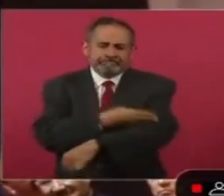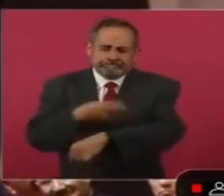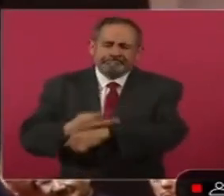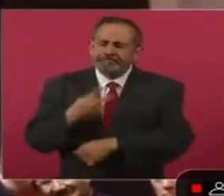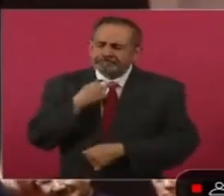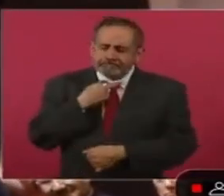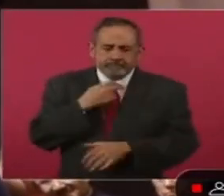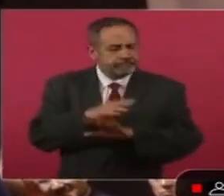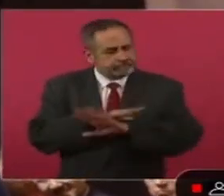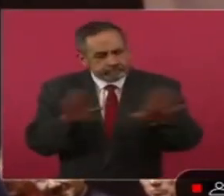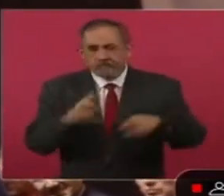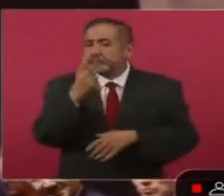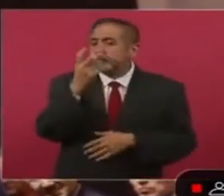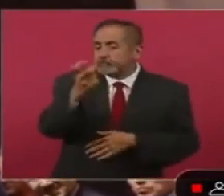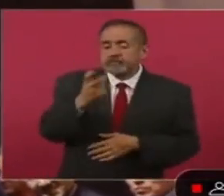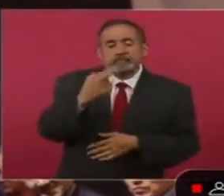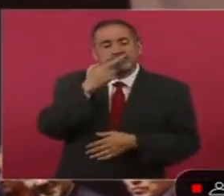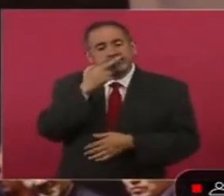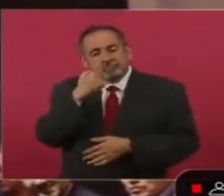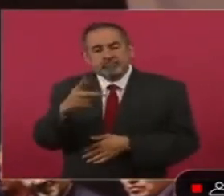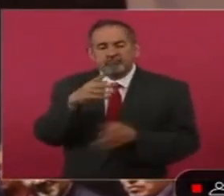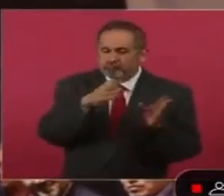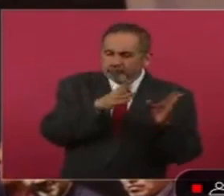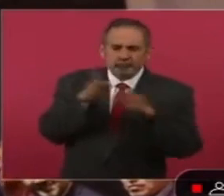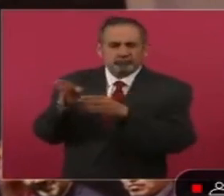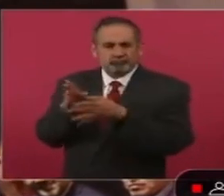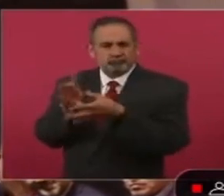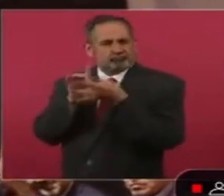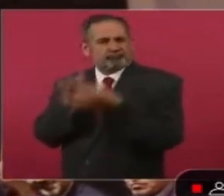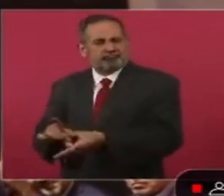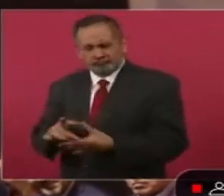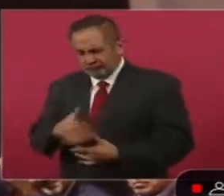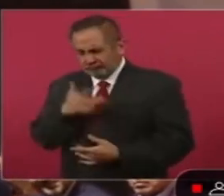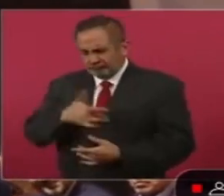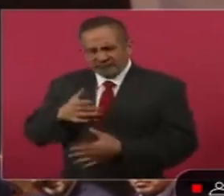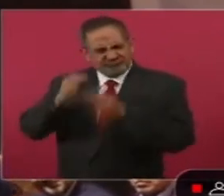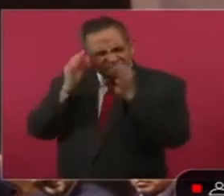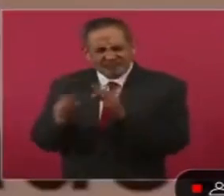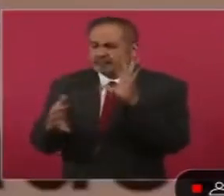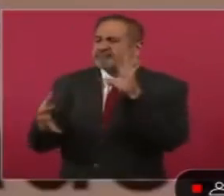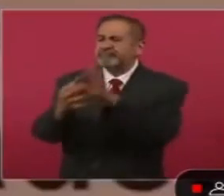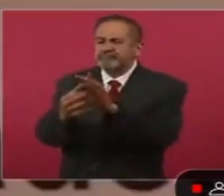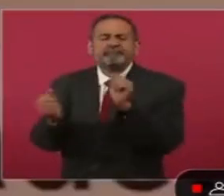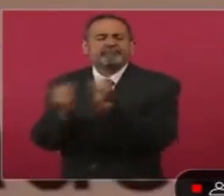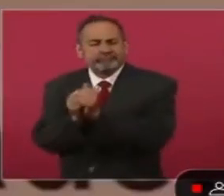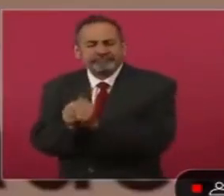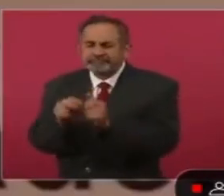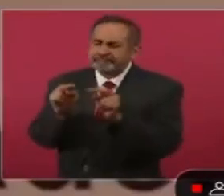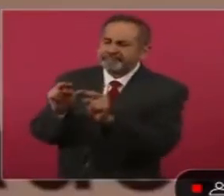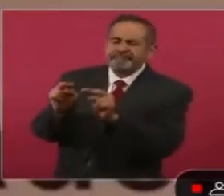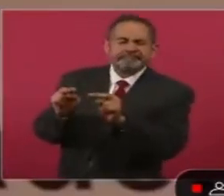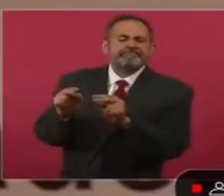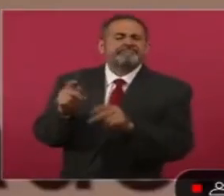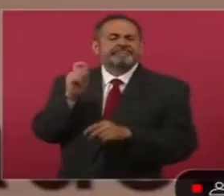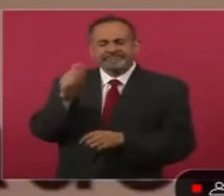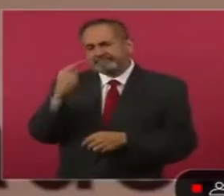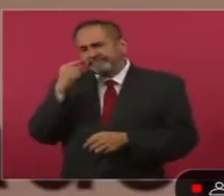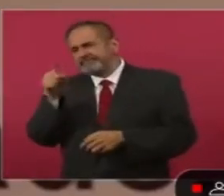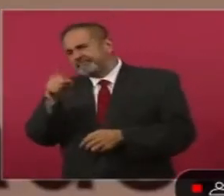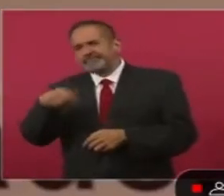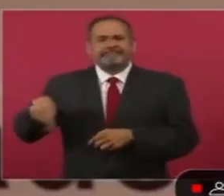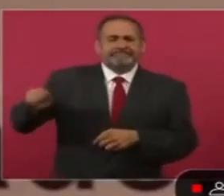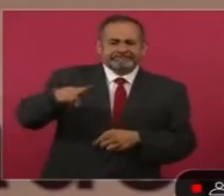lo más humano y lo más eficaz es mirar